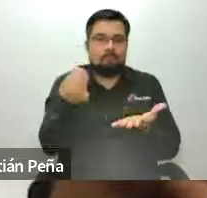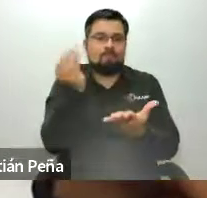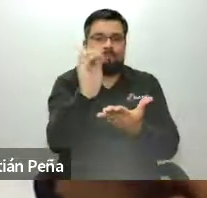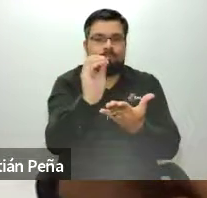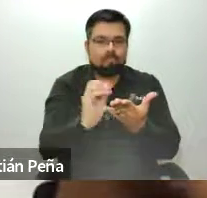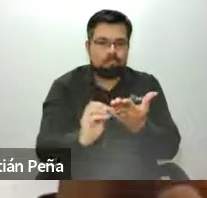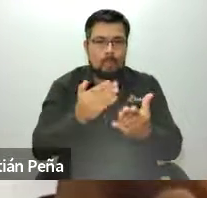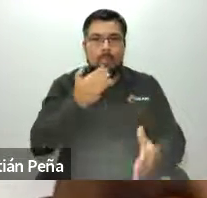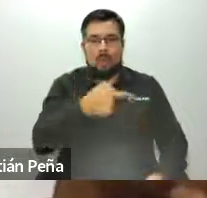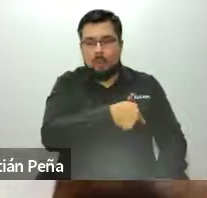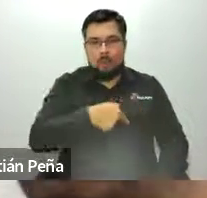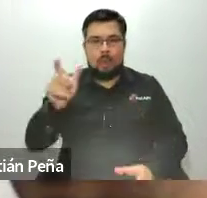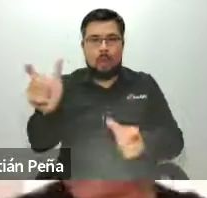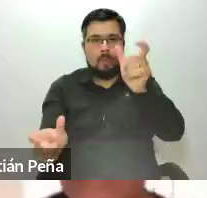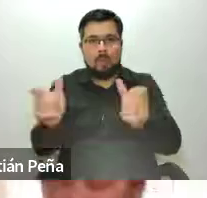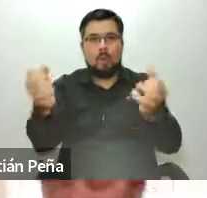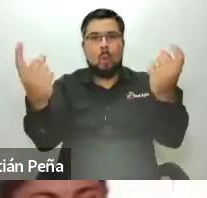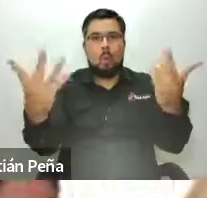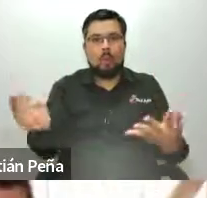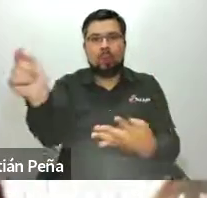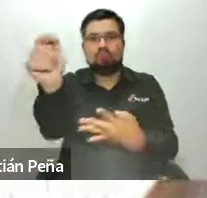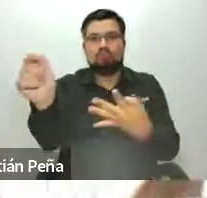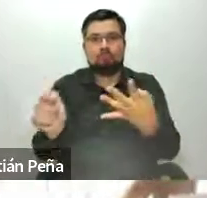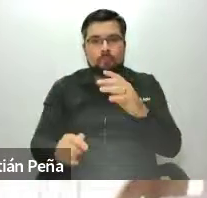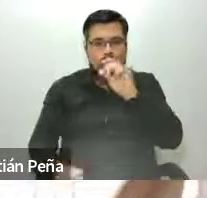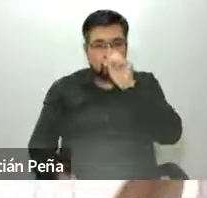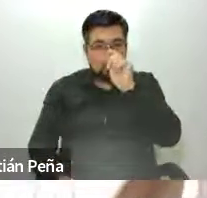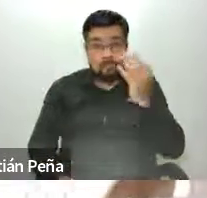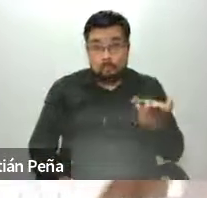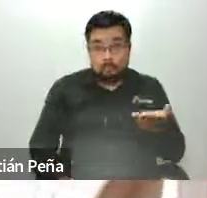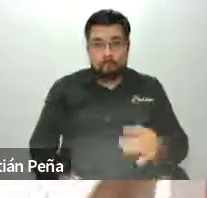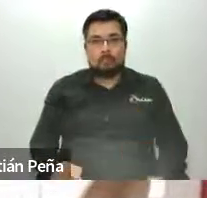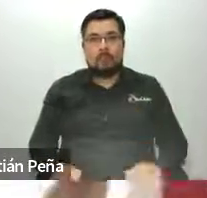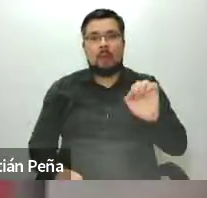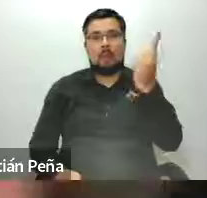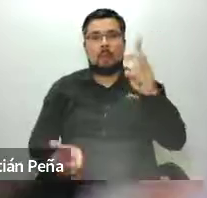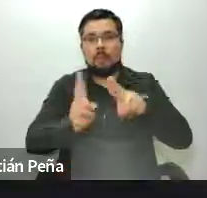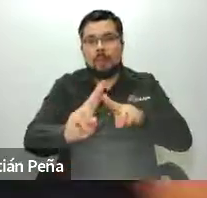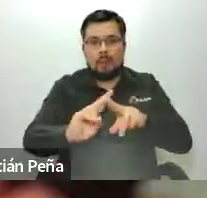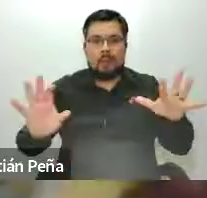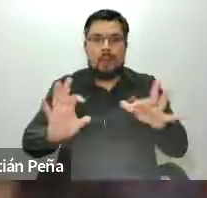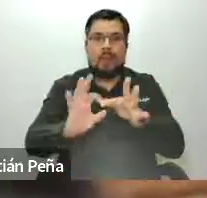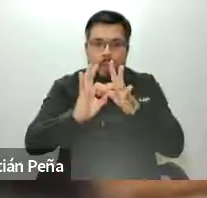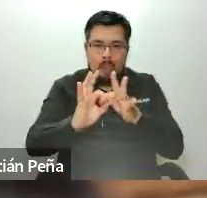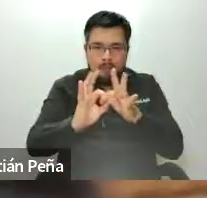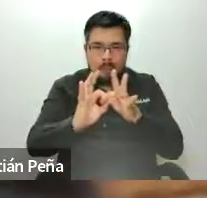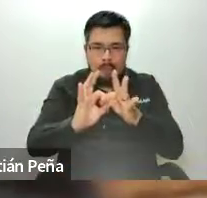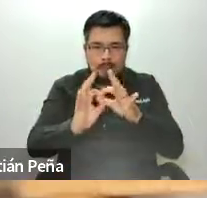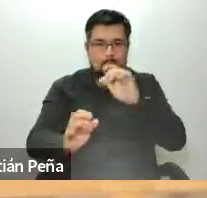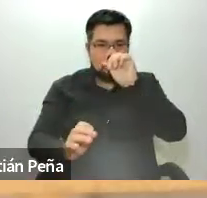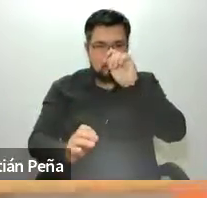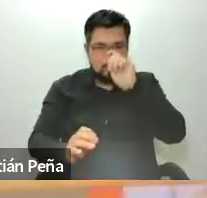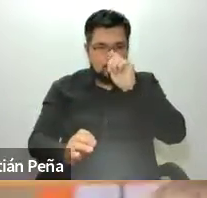la persona, la cantidad. Bien, entonces lo primero que queremos hacer es agradecer, como ya dijimos al principio, la